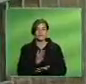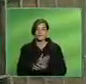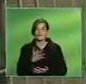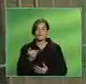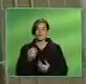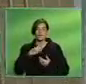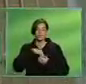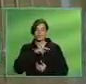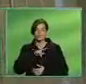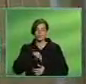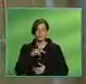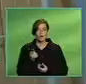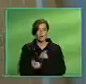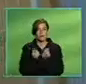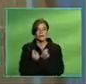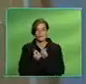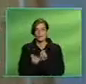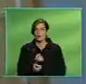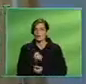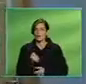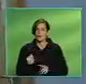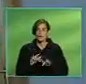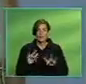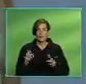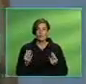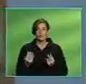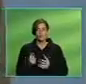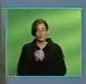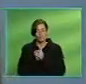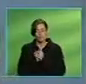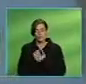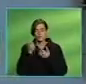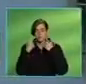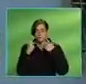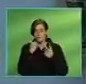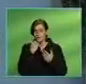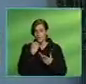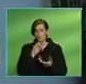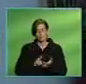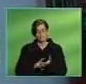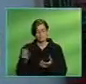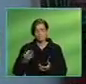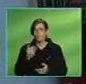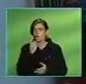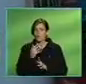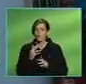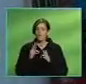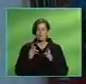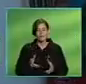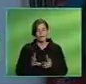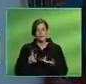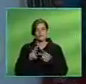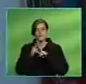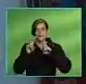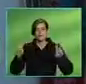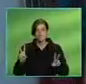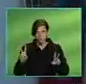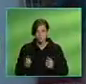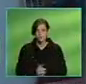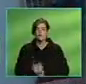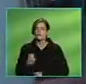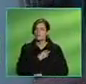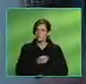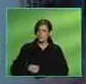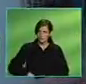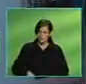en nosotros, amándolo, queriéndolo, orando por él para que descanse en paz.